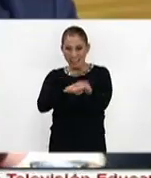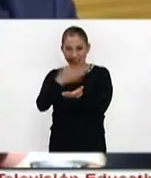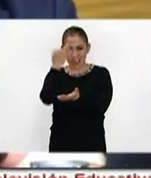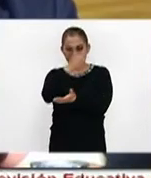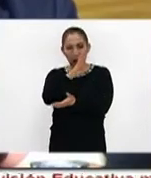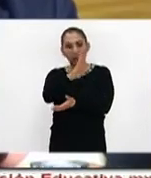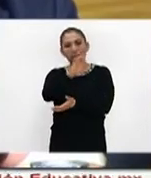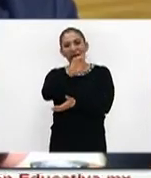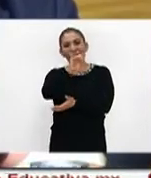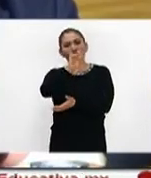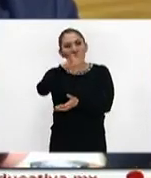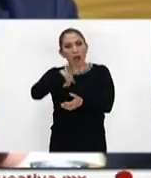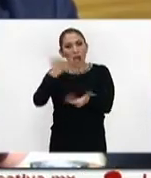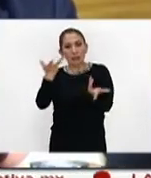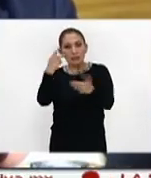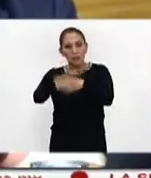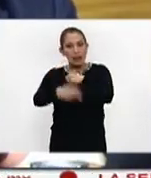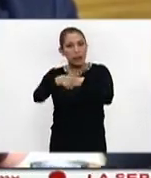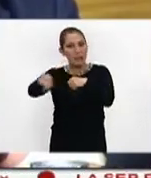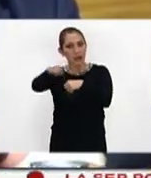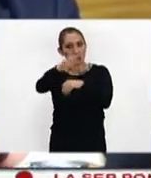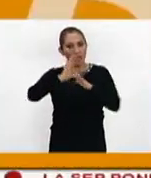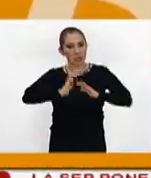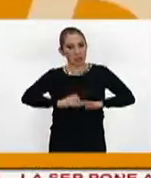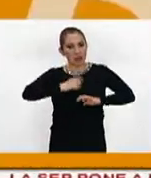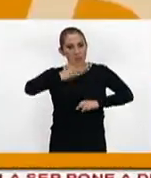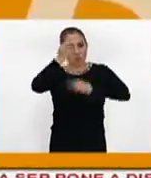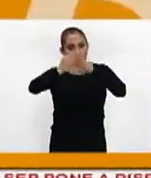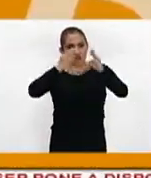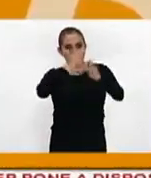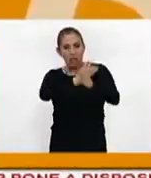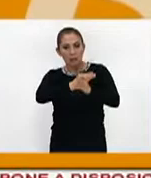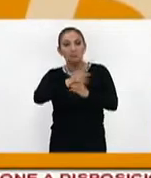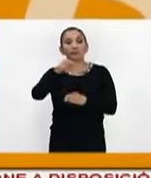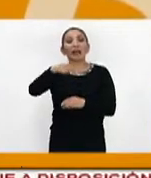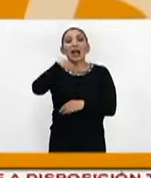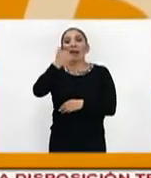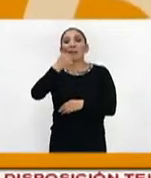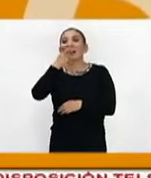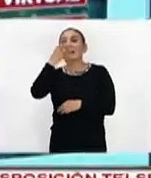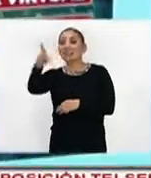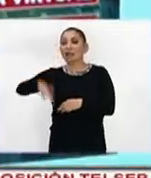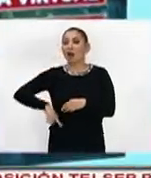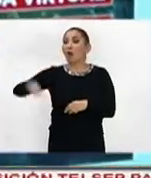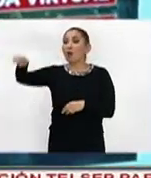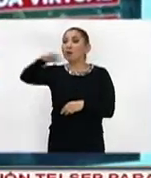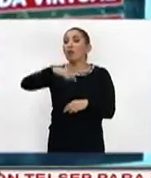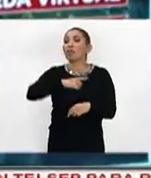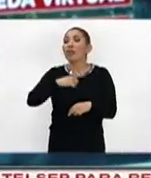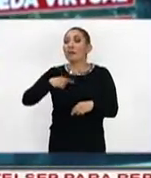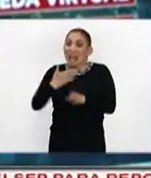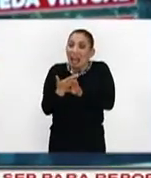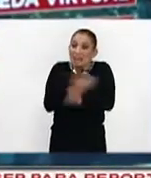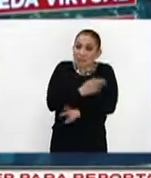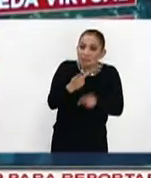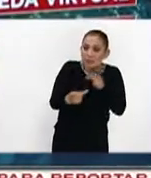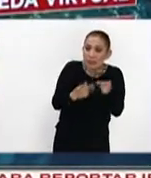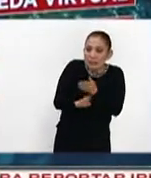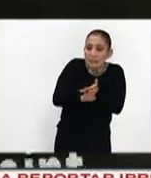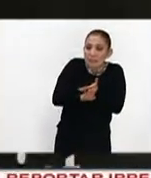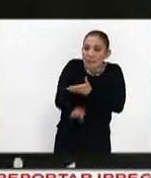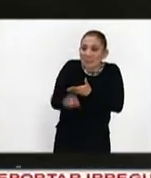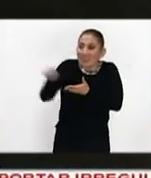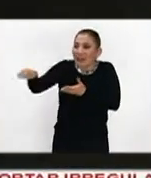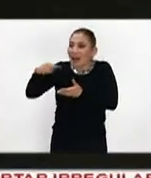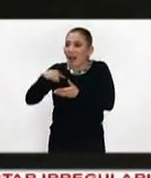como el Bitcoin se conviertan en una amenaza a la estabilidad financiera mundial. En Alemania dijo que los gobiernos deben tomar medidas preventivas y evitar